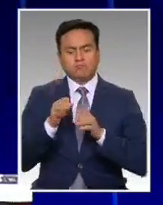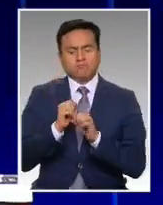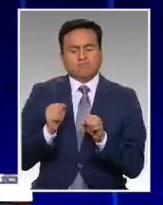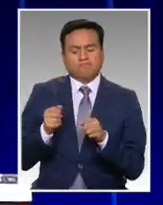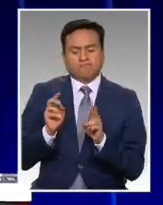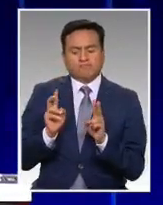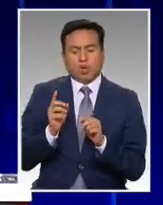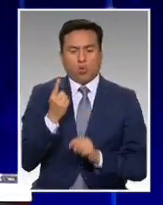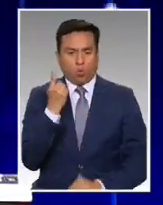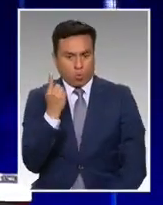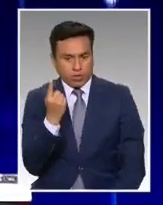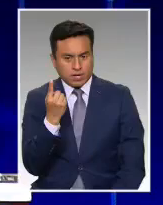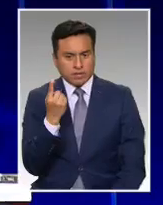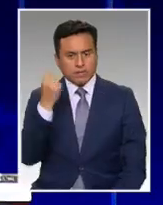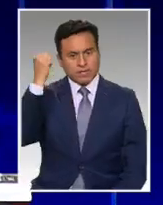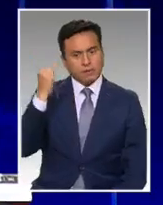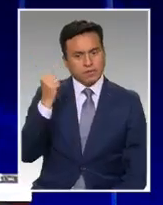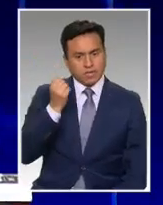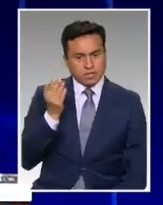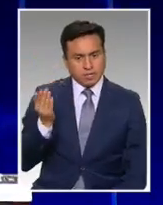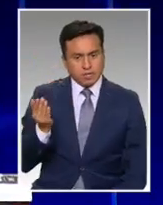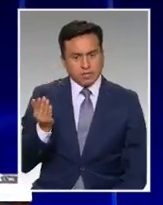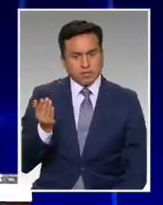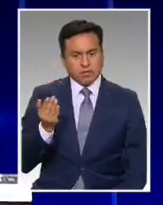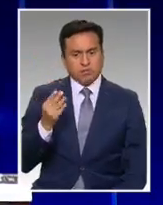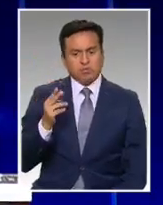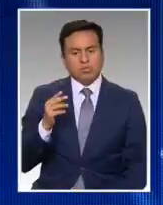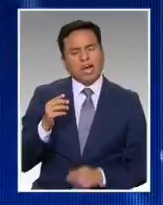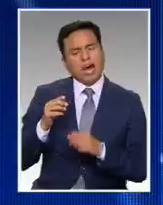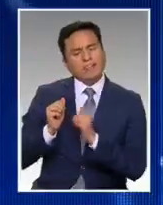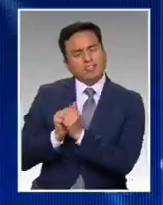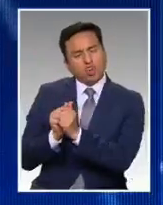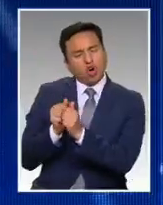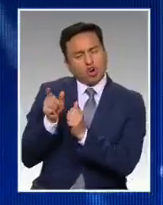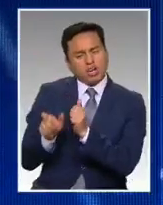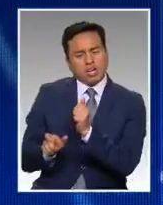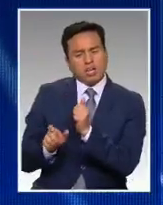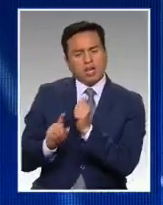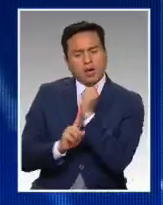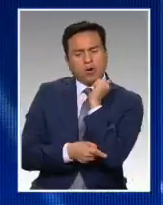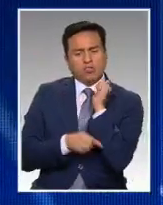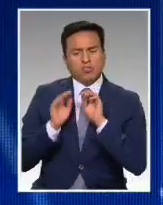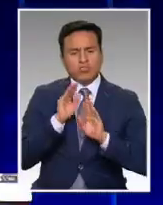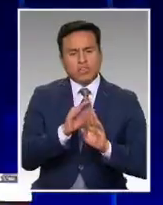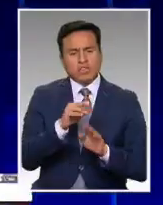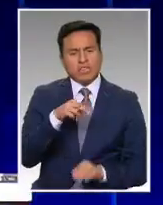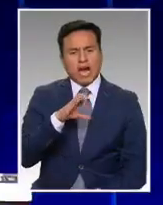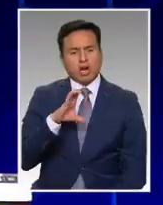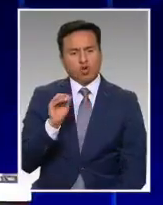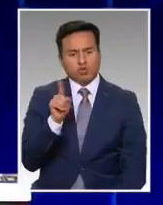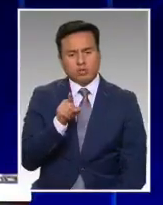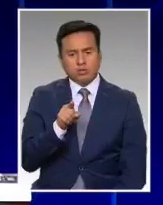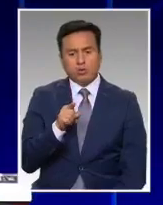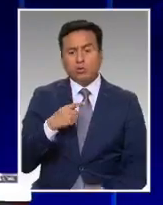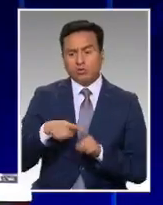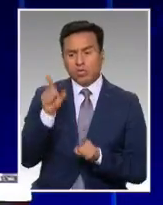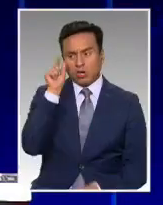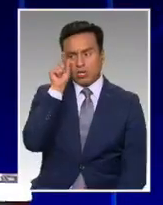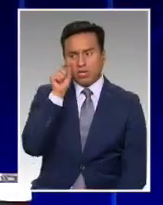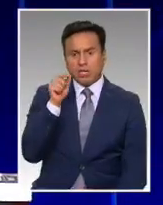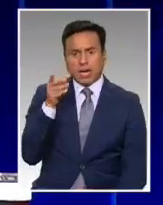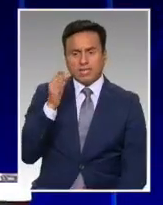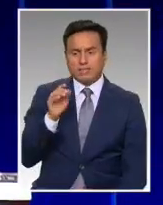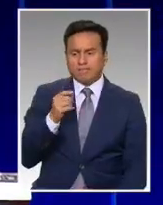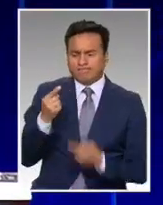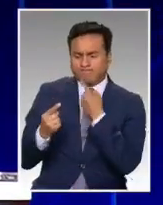una sebastián piñera cuyos ex asesores son hoy días abogados de narcos otro alejarlos guille que cuando fue